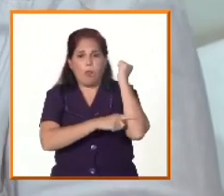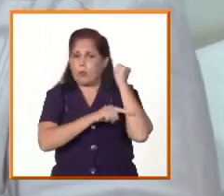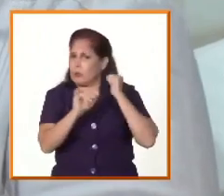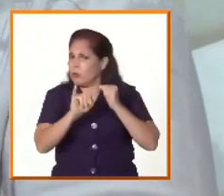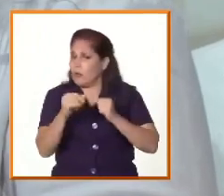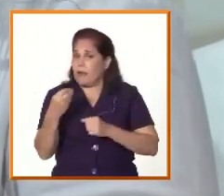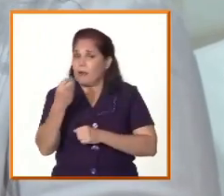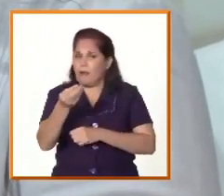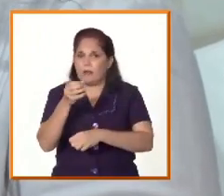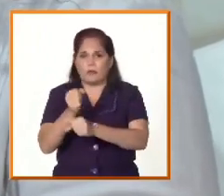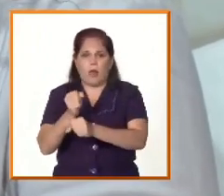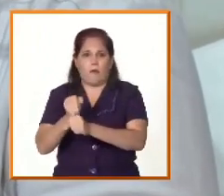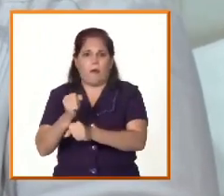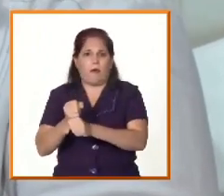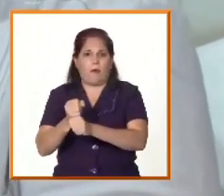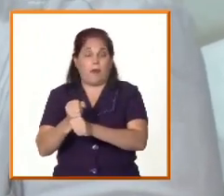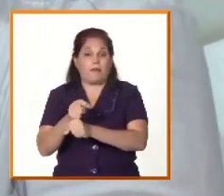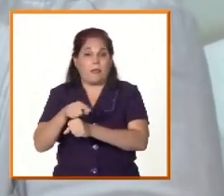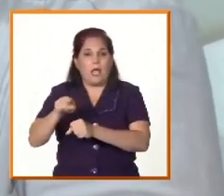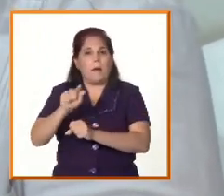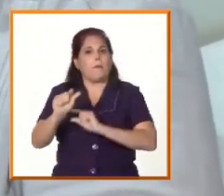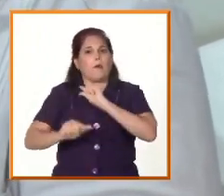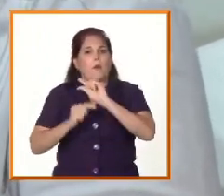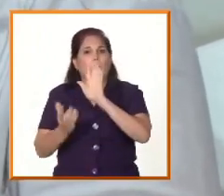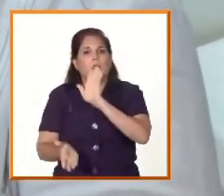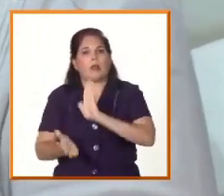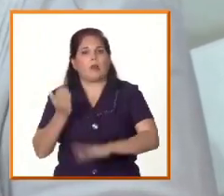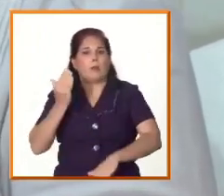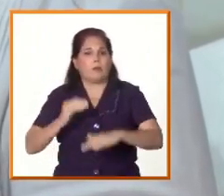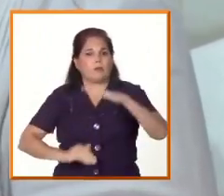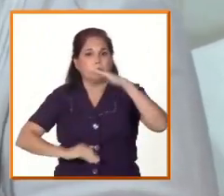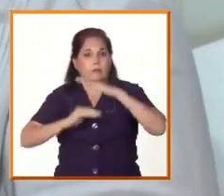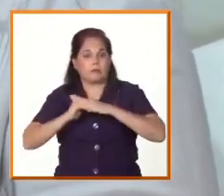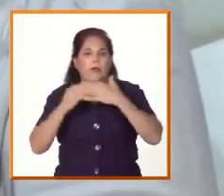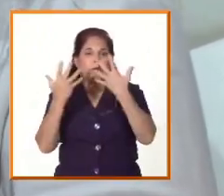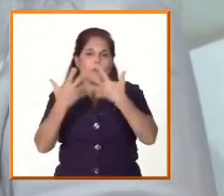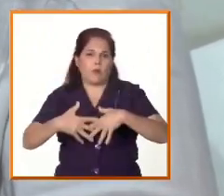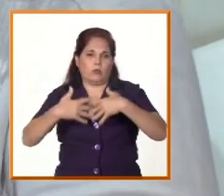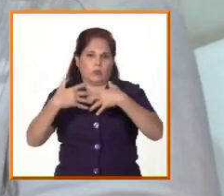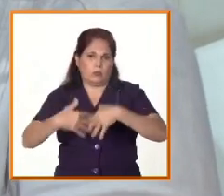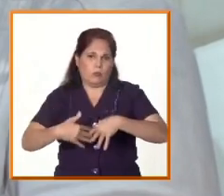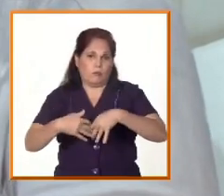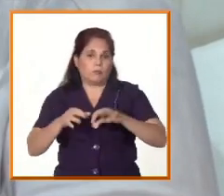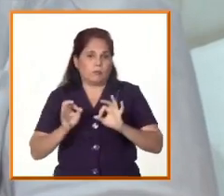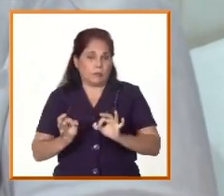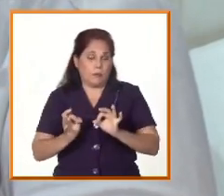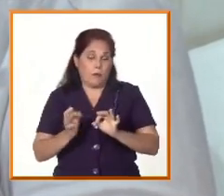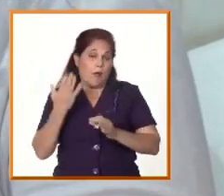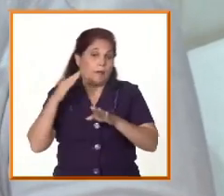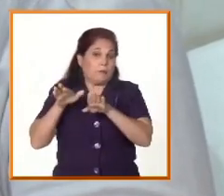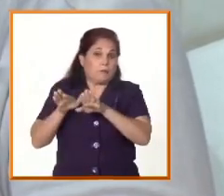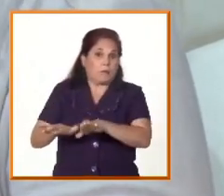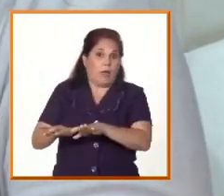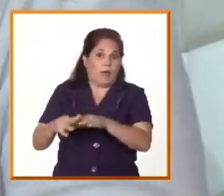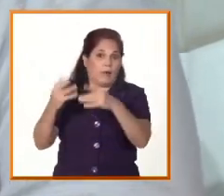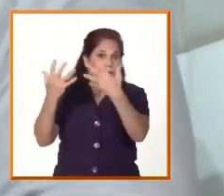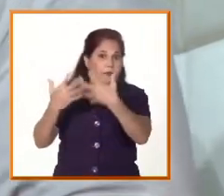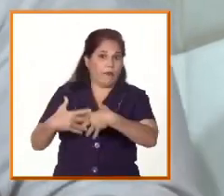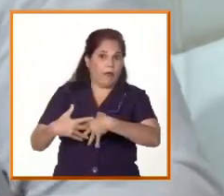de los trabajadores y se ha podido rescatar capacidad productiva que teníamos que teníamos